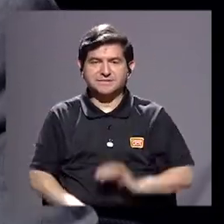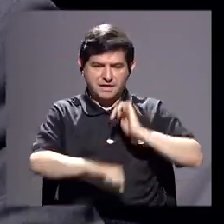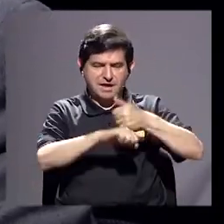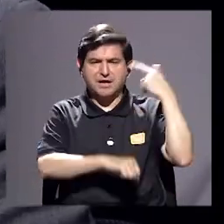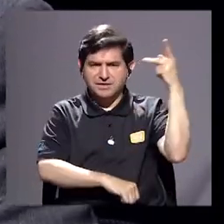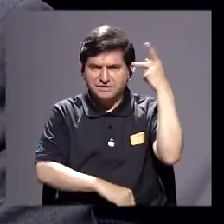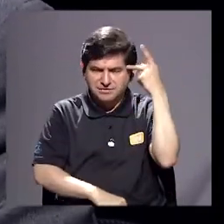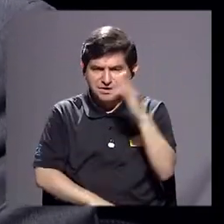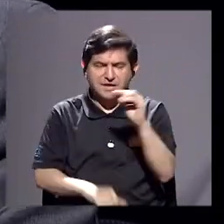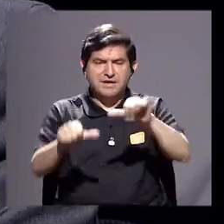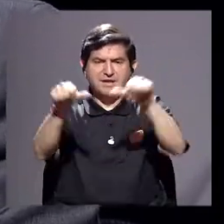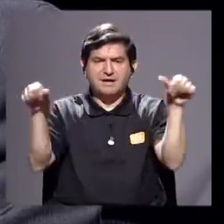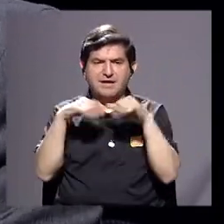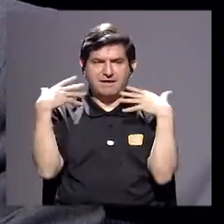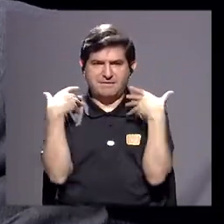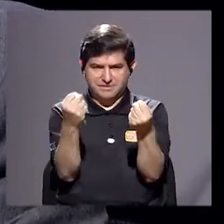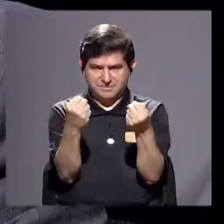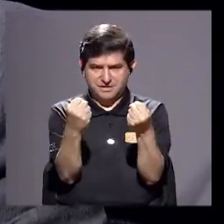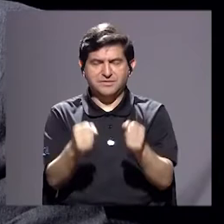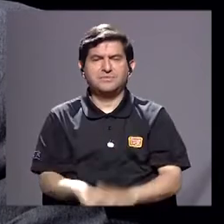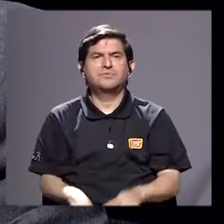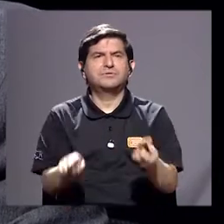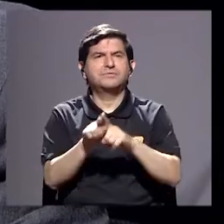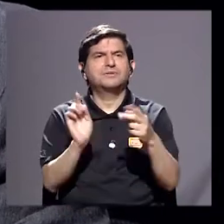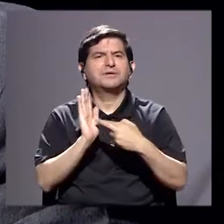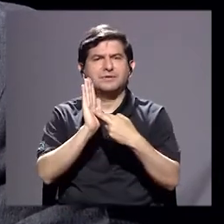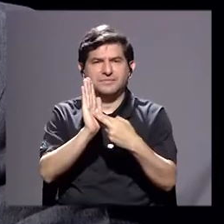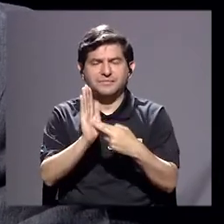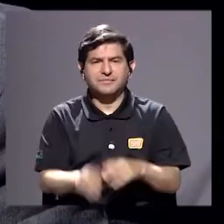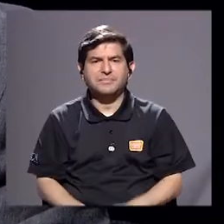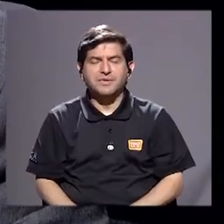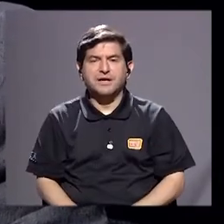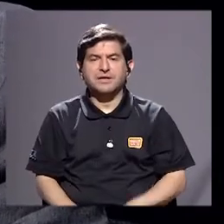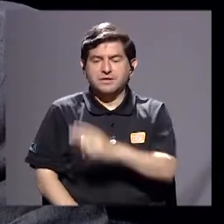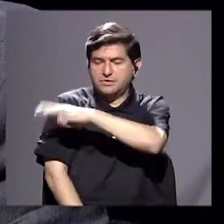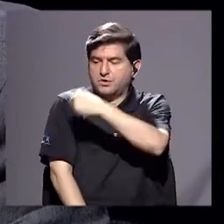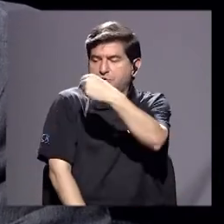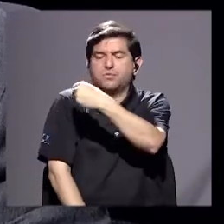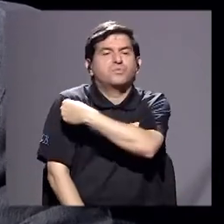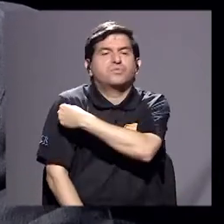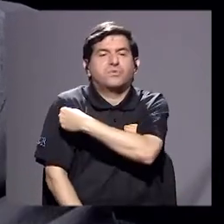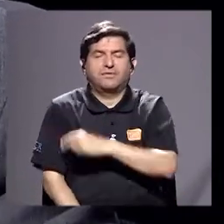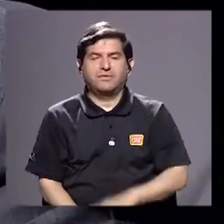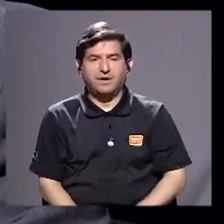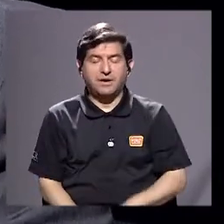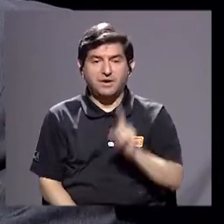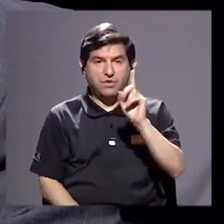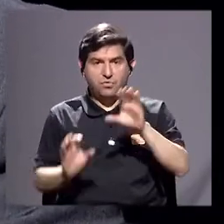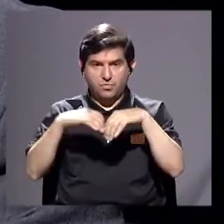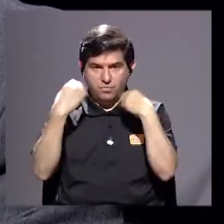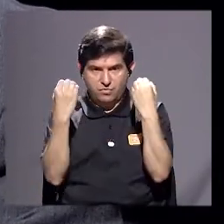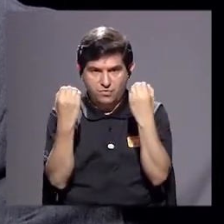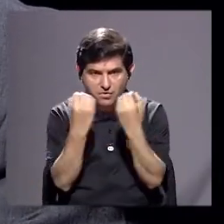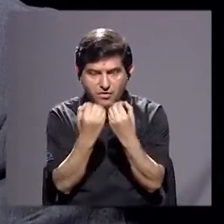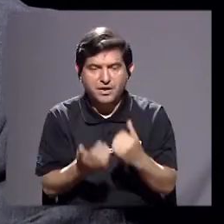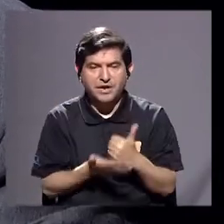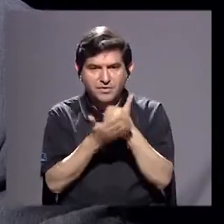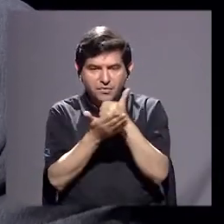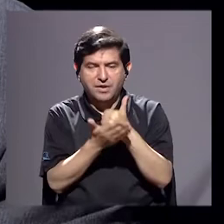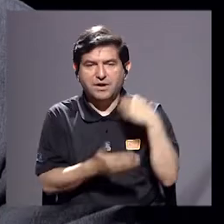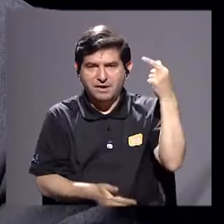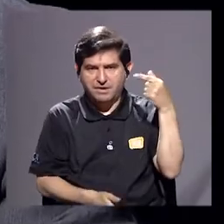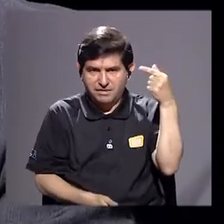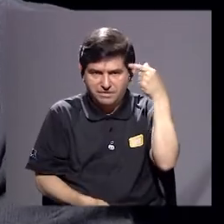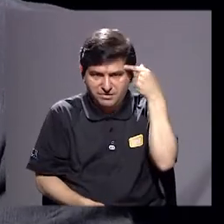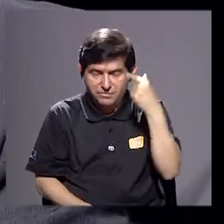y al sector salud por supuesto también tenemos la representación de la benemérita cruz roja costarricense inclusión es órgano auxiliar de los poderes del estado y